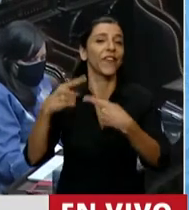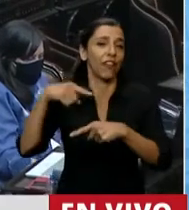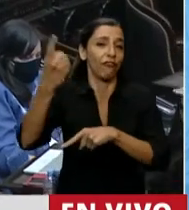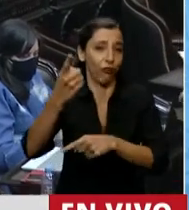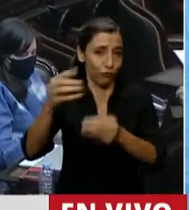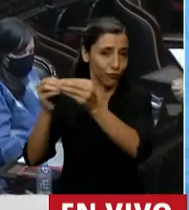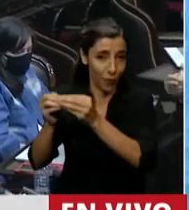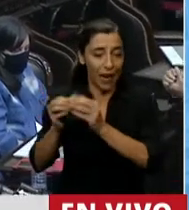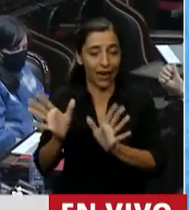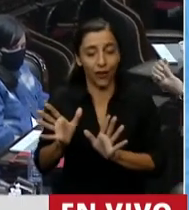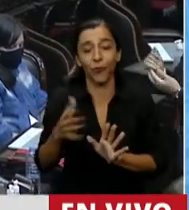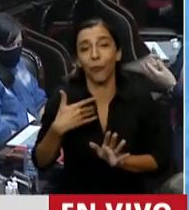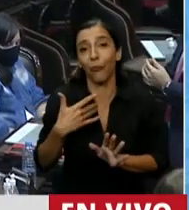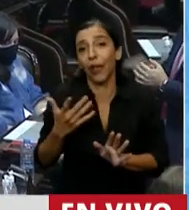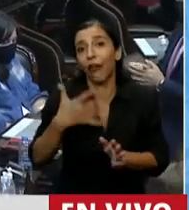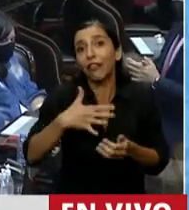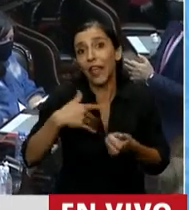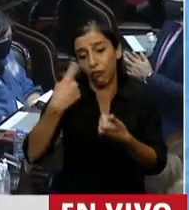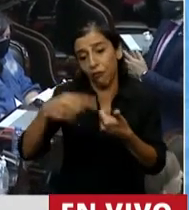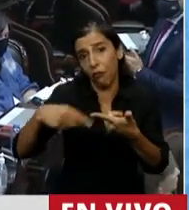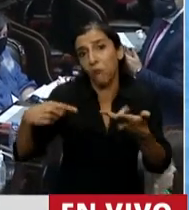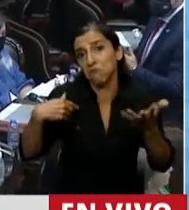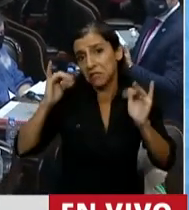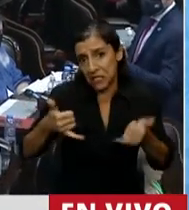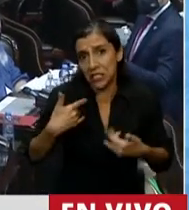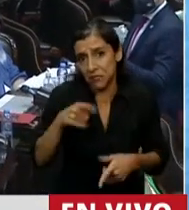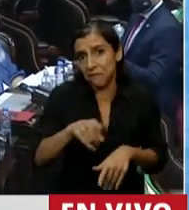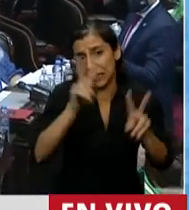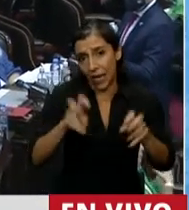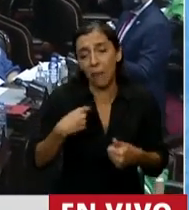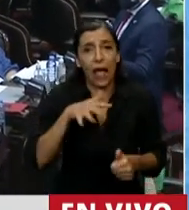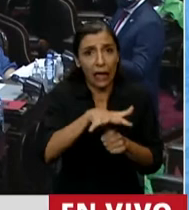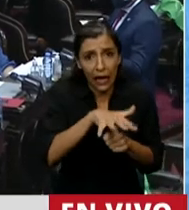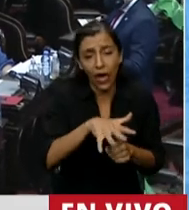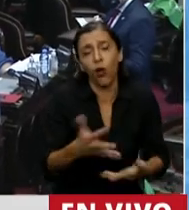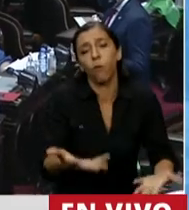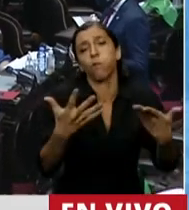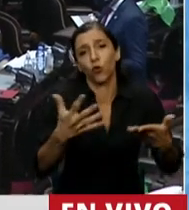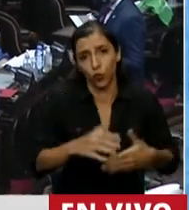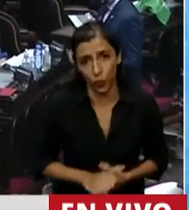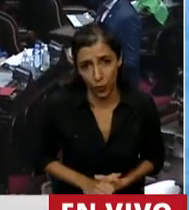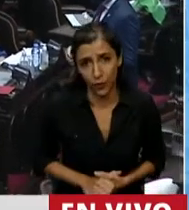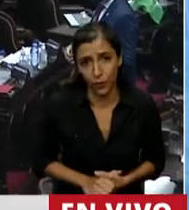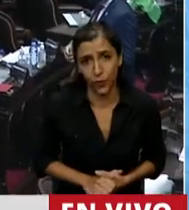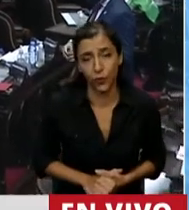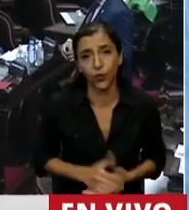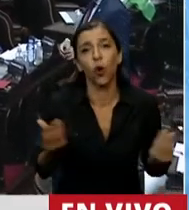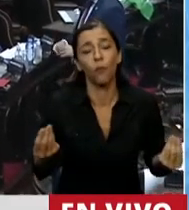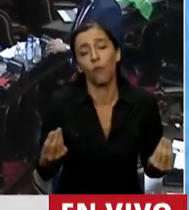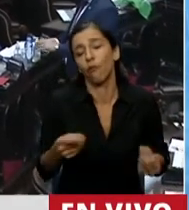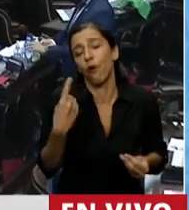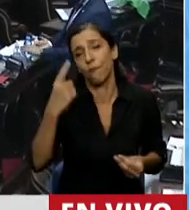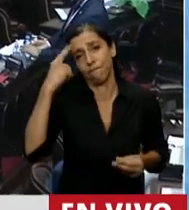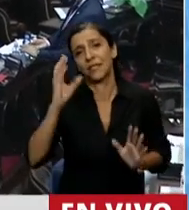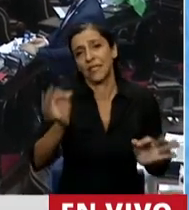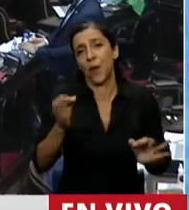poco de todo eso. ¿Se trata de una cuestión de género? Por supuesto que se trata de una cuestión de género. Se trata de una